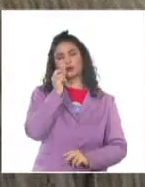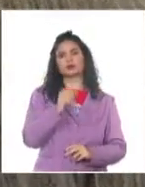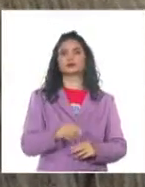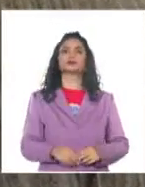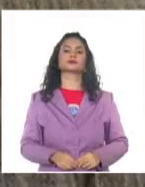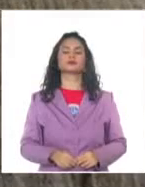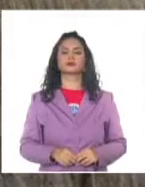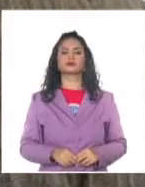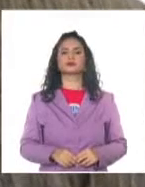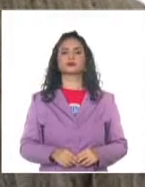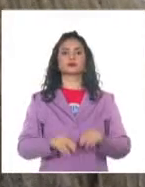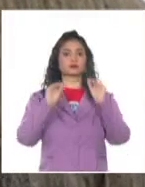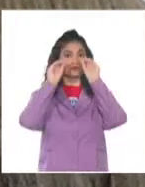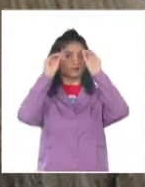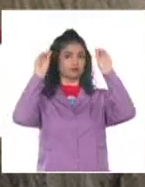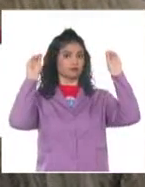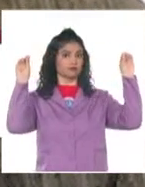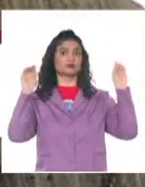una alerta.